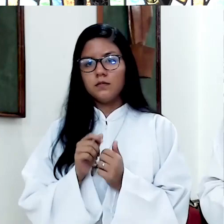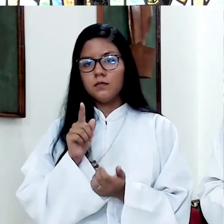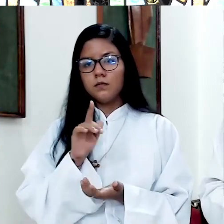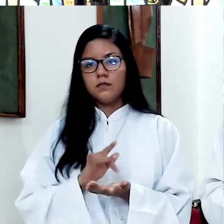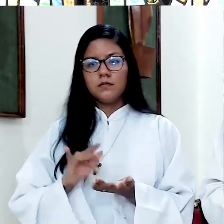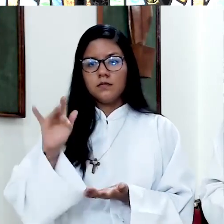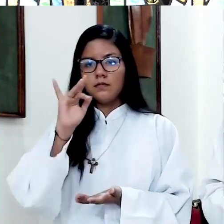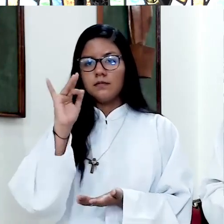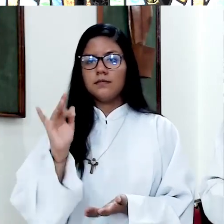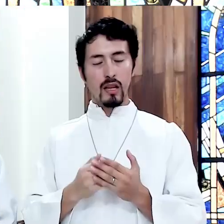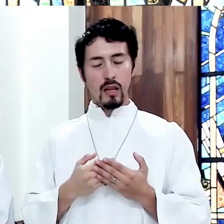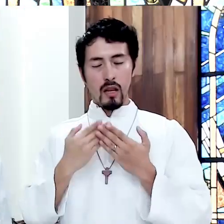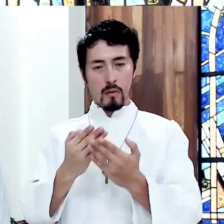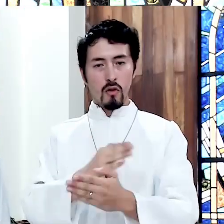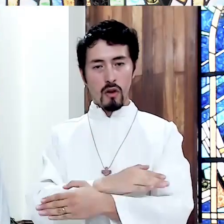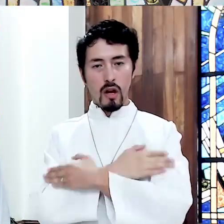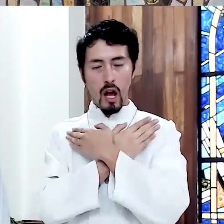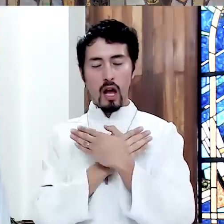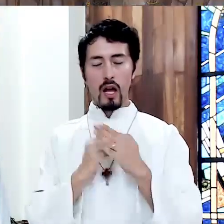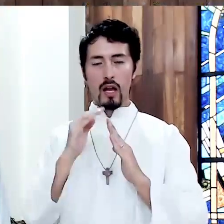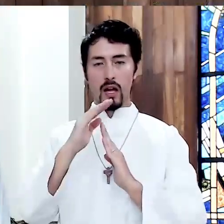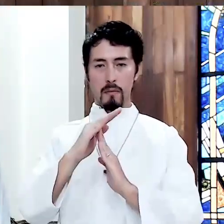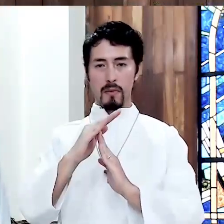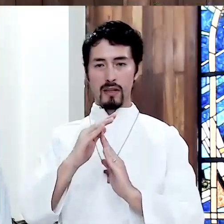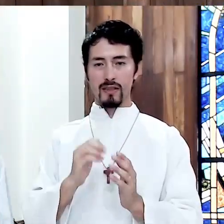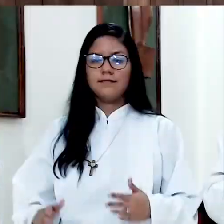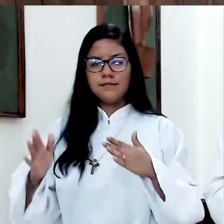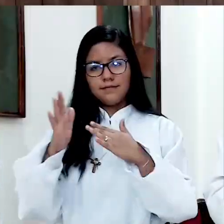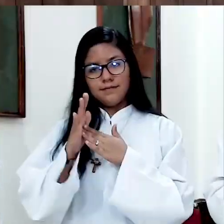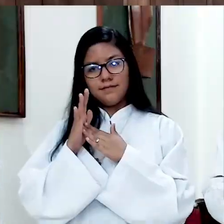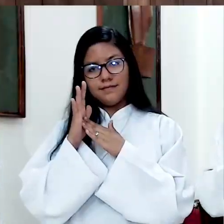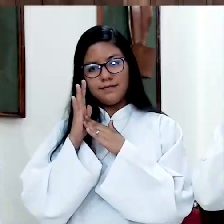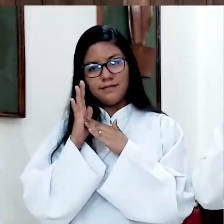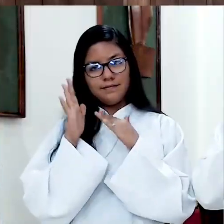Démonos fraternalmente la paz.